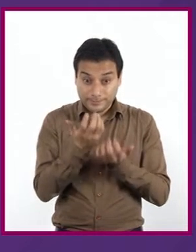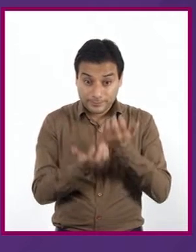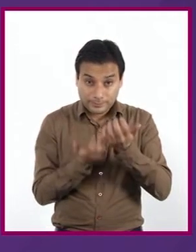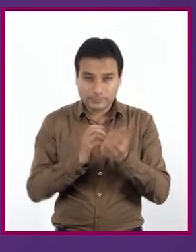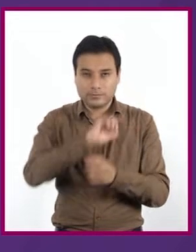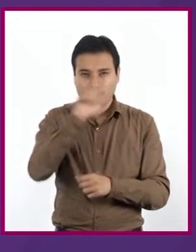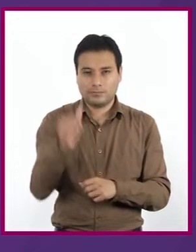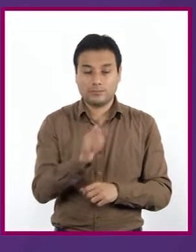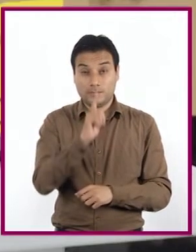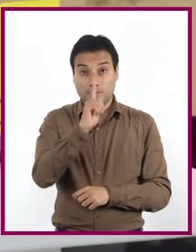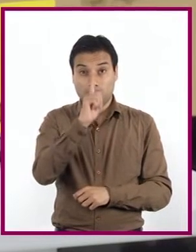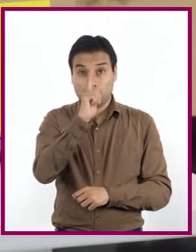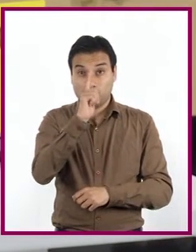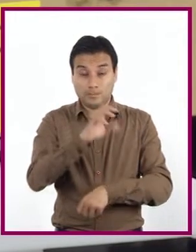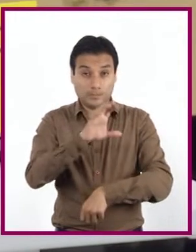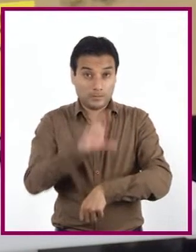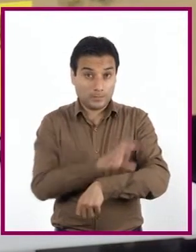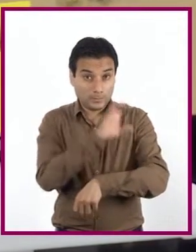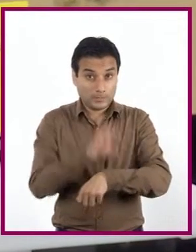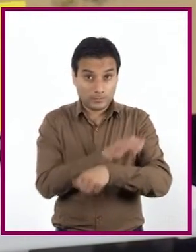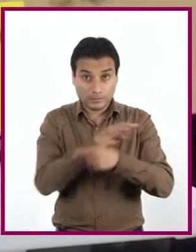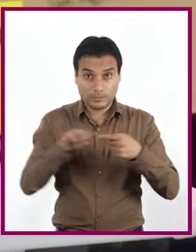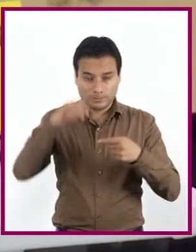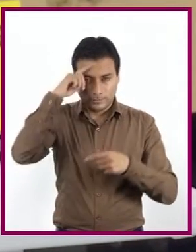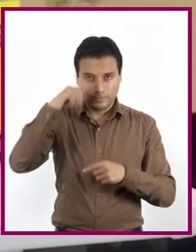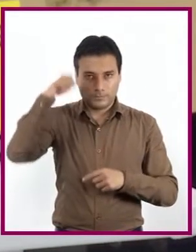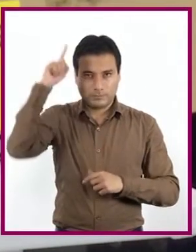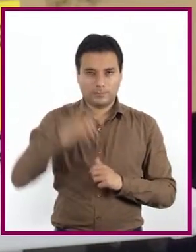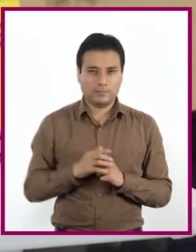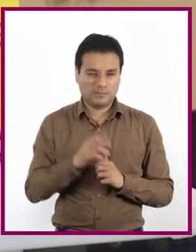de la corriente eléctrica. Vamos a comprobarlo.